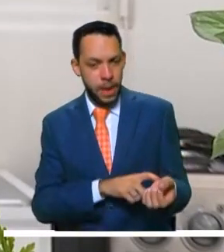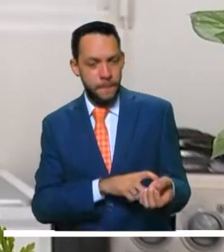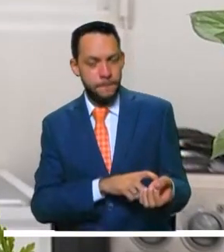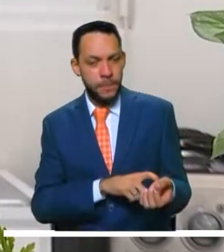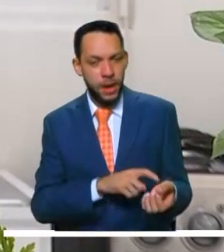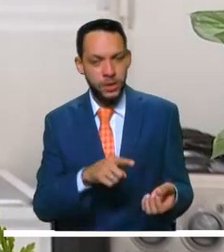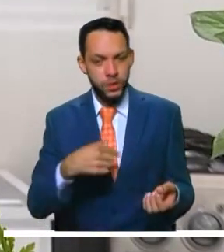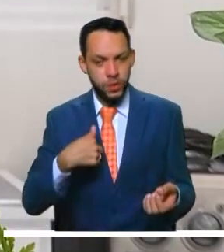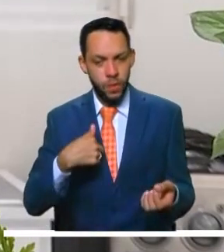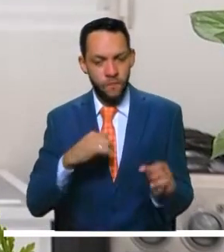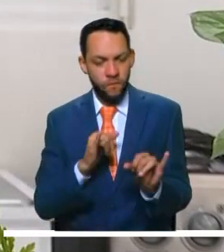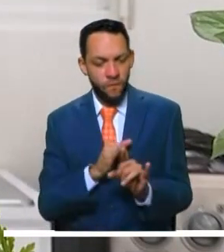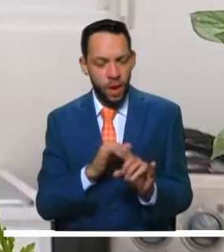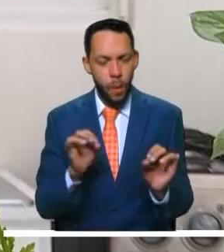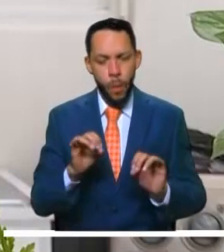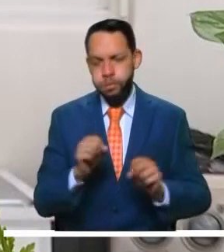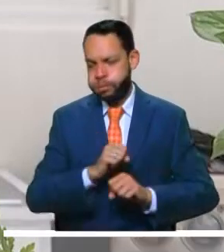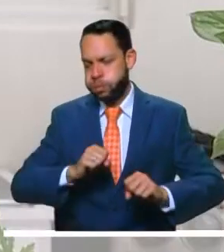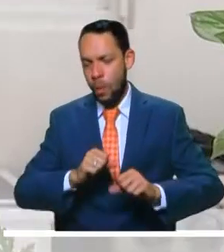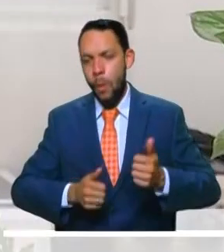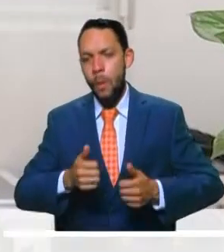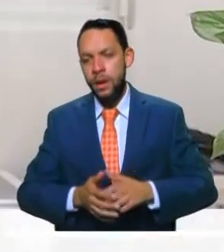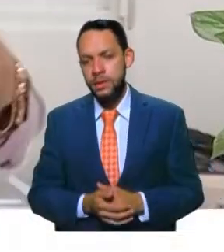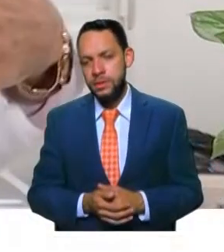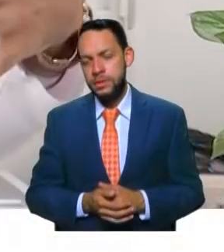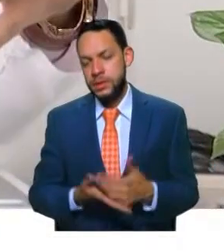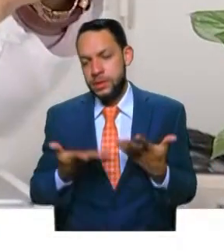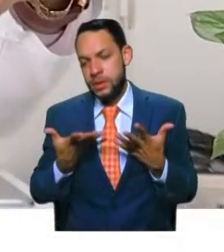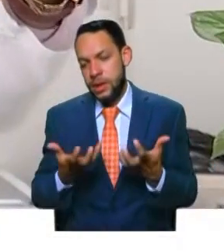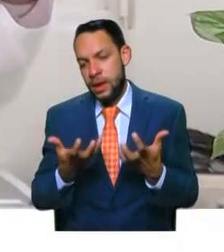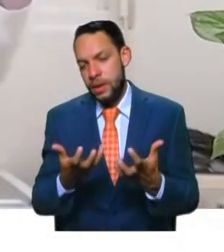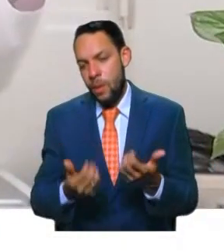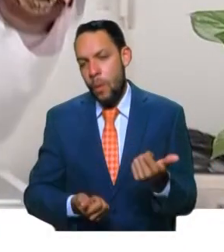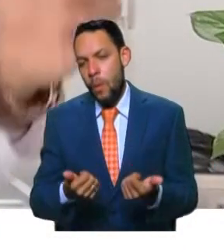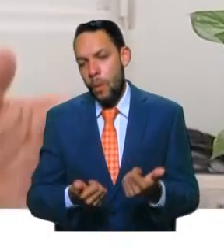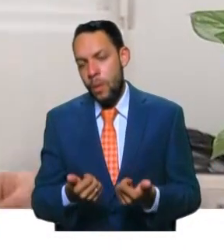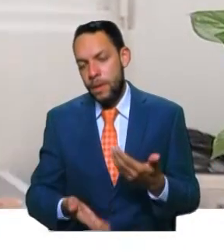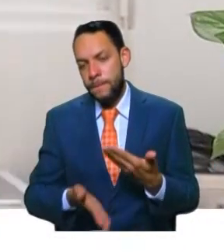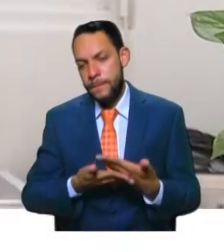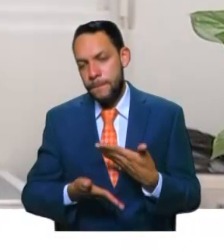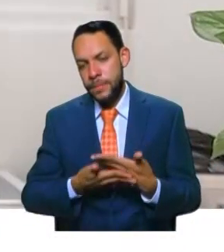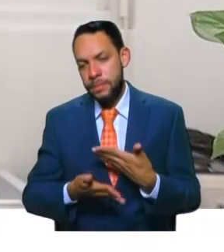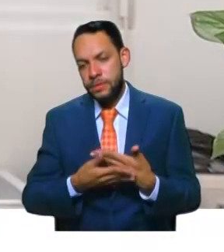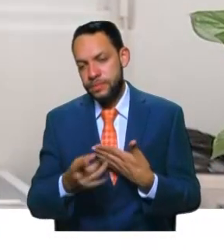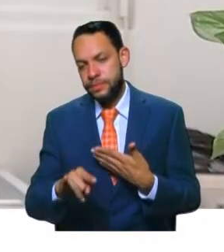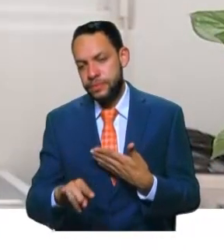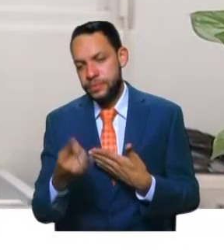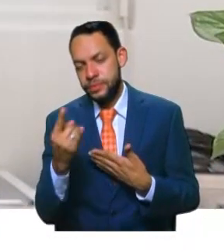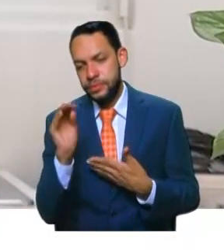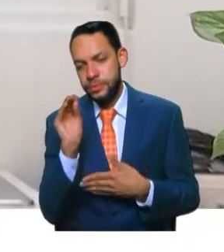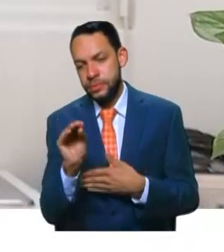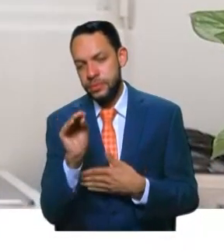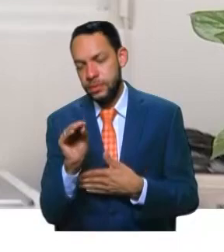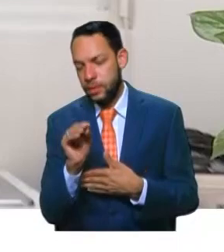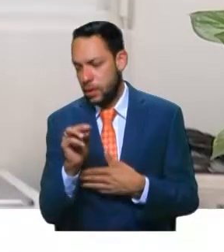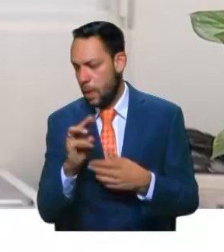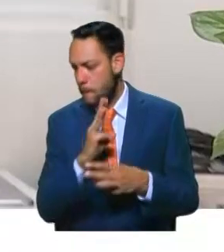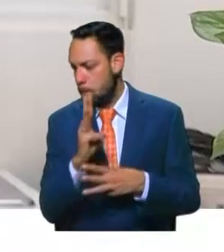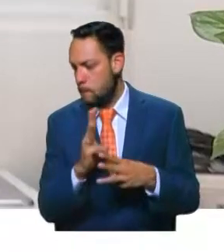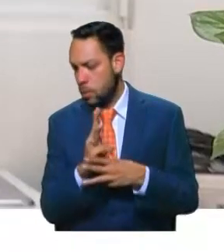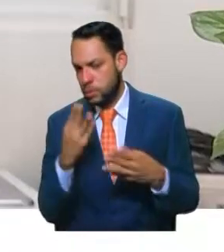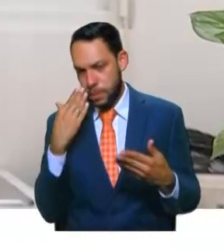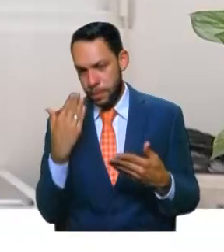ser flaco, gordo? ¿Qué es lo que quiero representar en el contexto del mundo que me